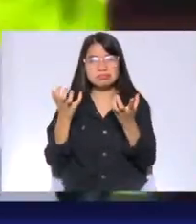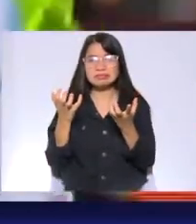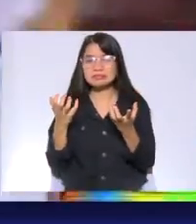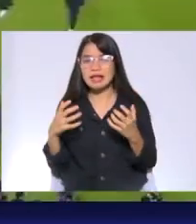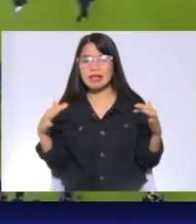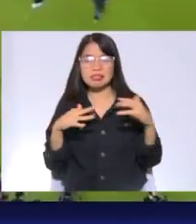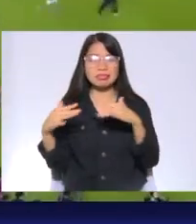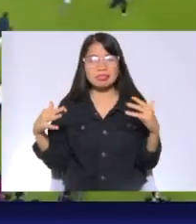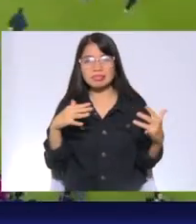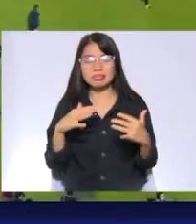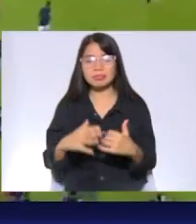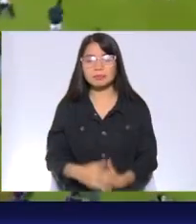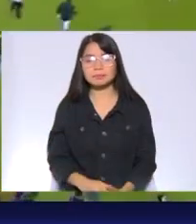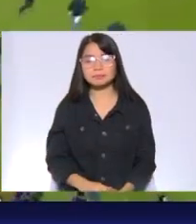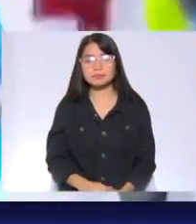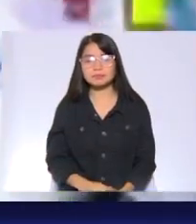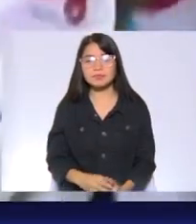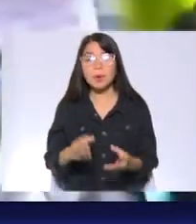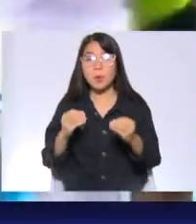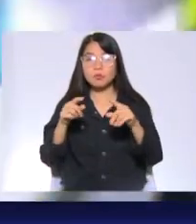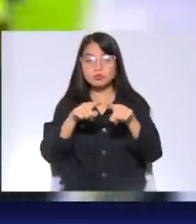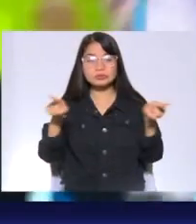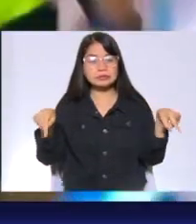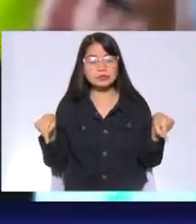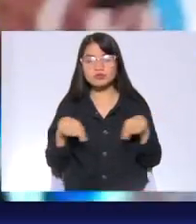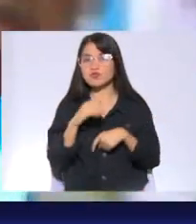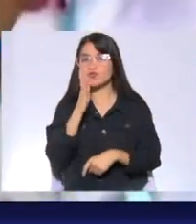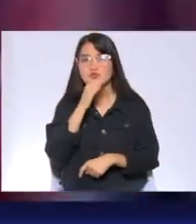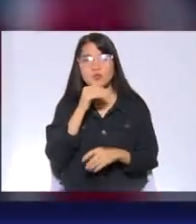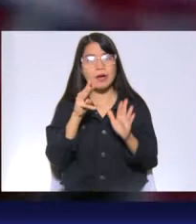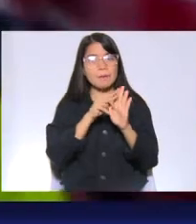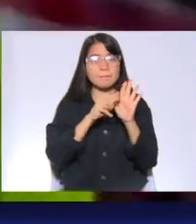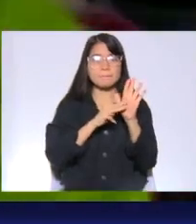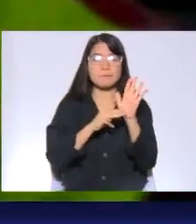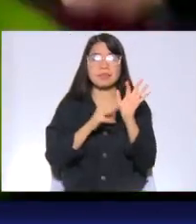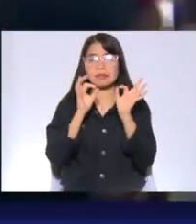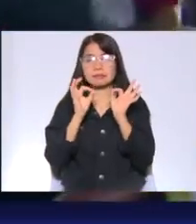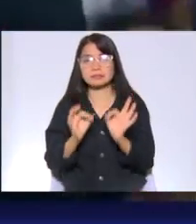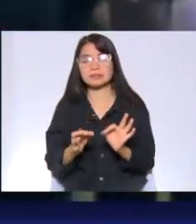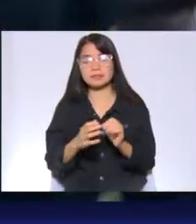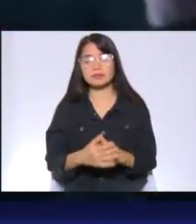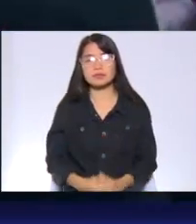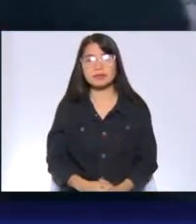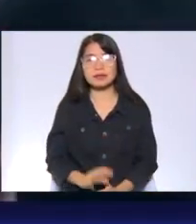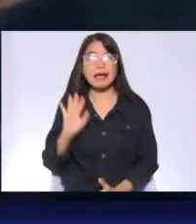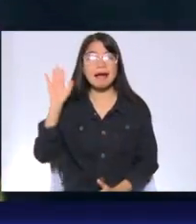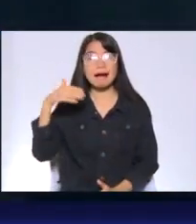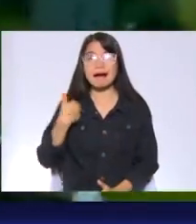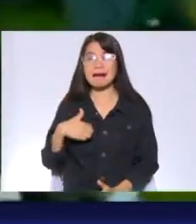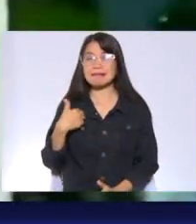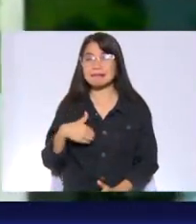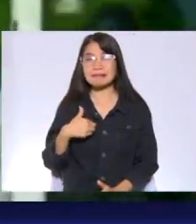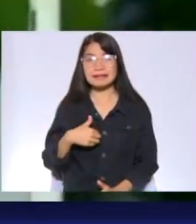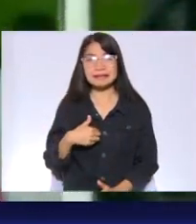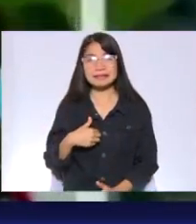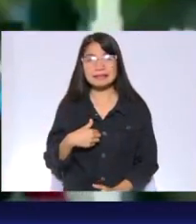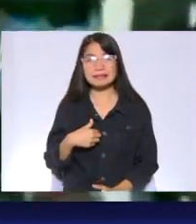estadios aún no tienen las medidas necesarias de seguridad. Y en países como Argentina, la violencia en el fútbol es un drama social.